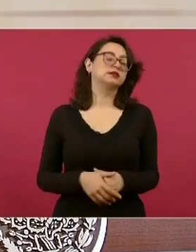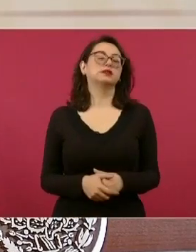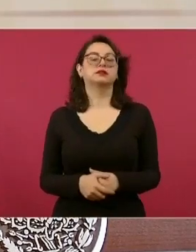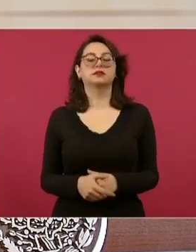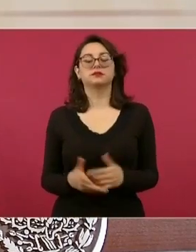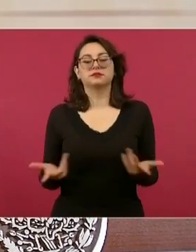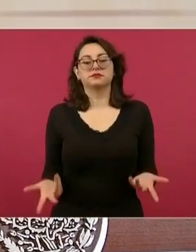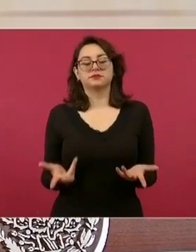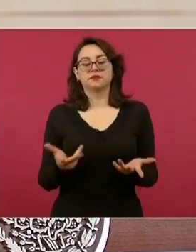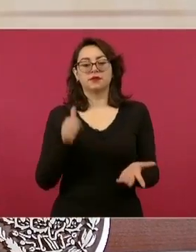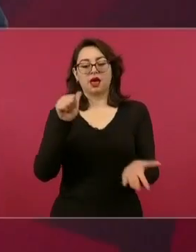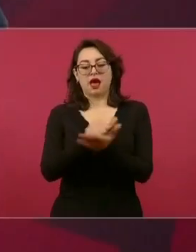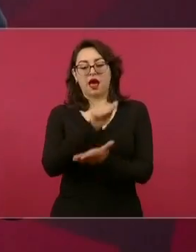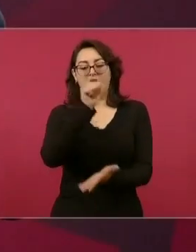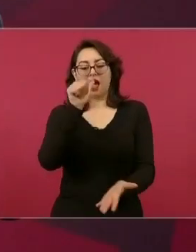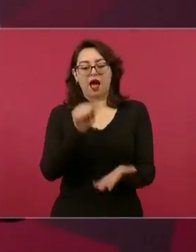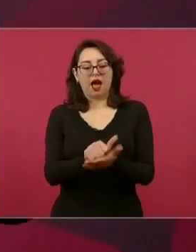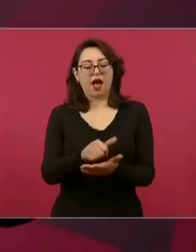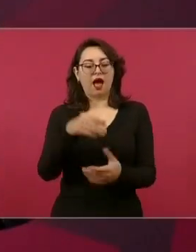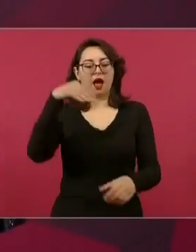quien busque señales